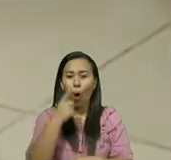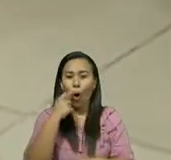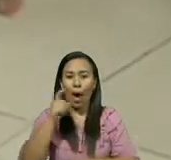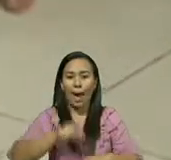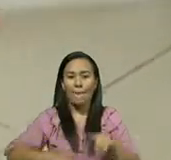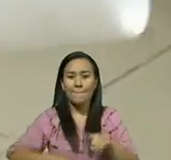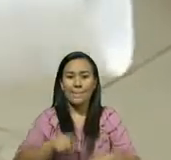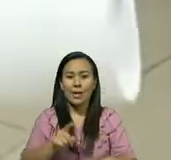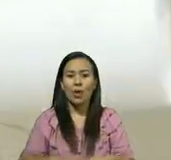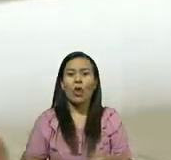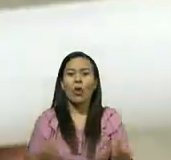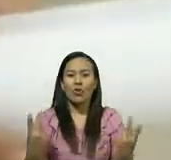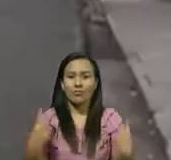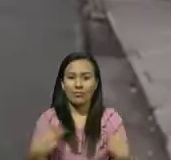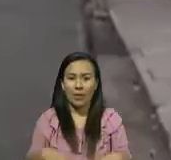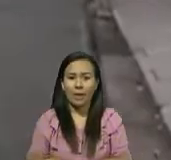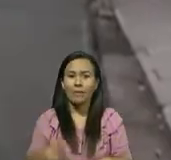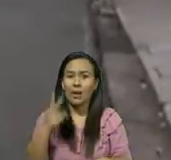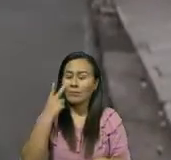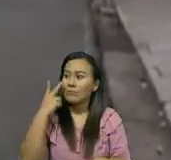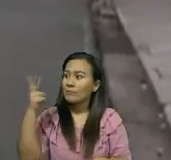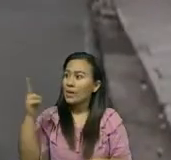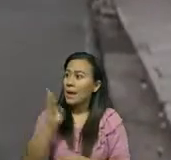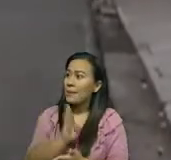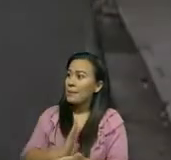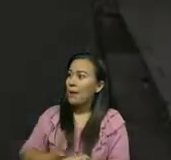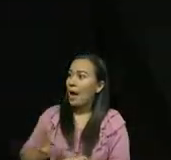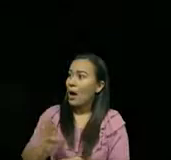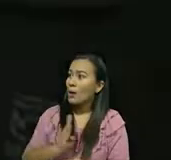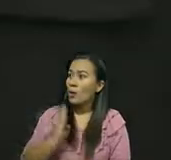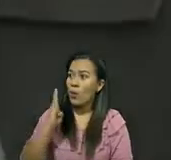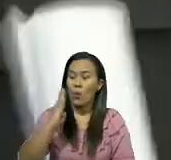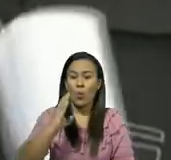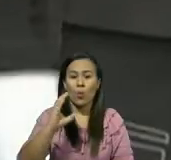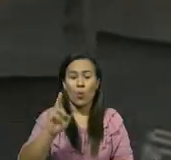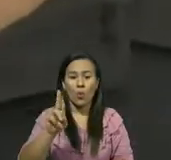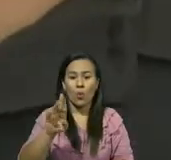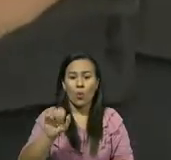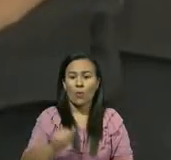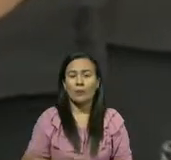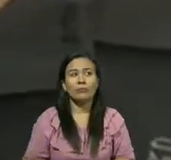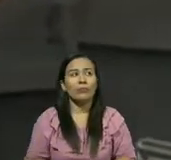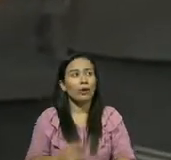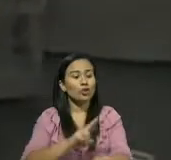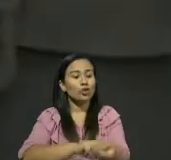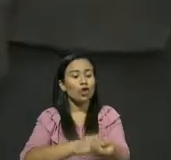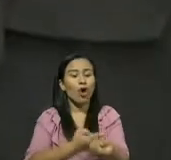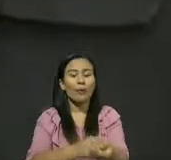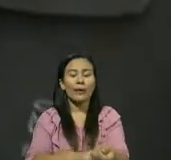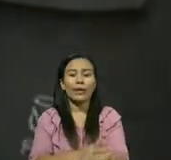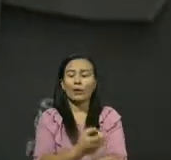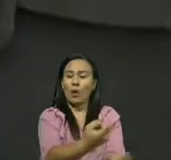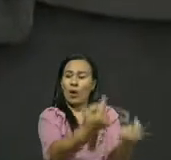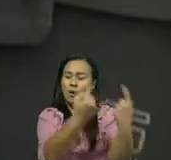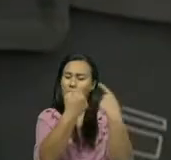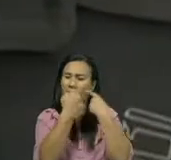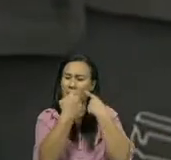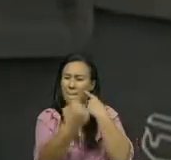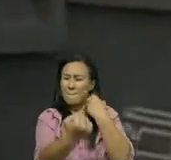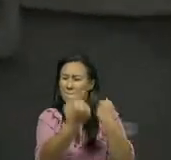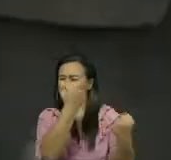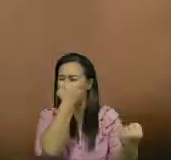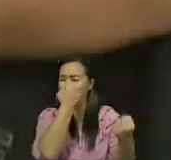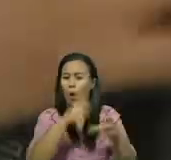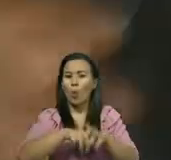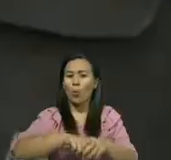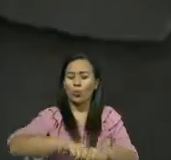aquel incidente que ocurrió en el barrio Cuba, en el sur de Guayaquil. No sé dónde salió el sobrino de él y se me tiró. Y con un